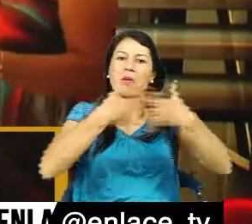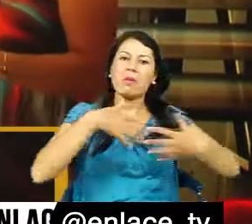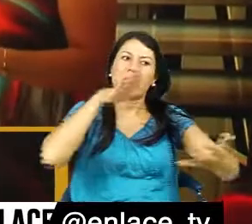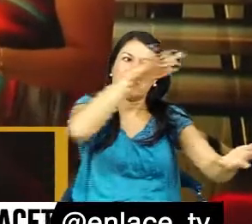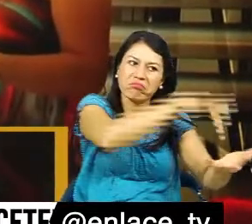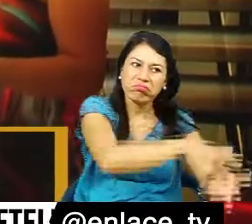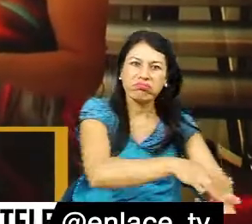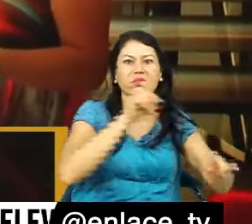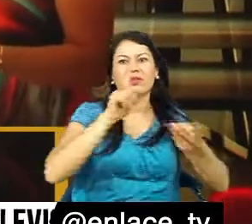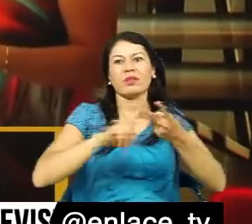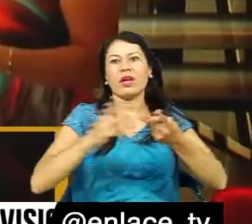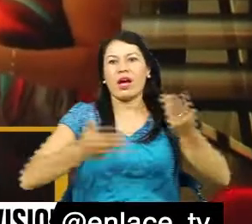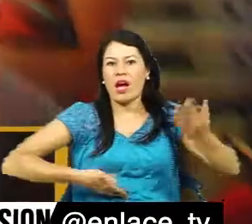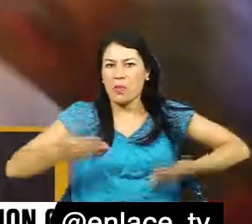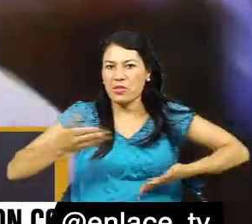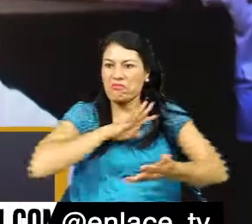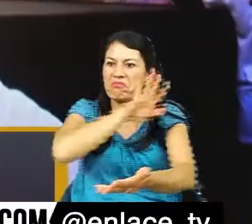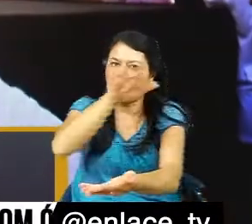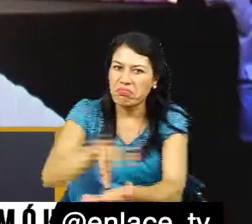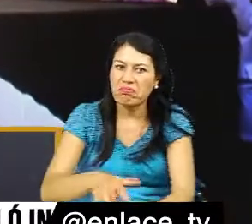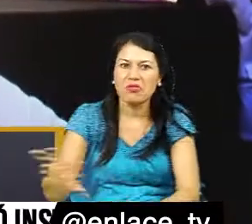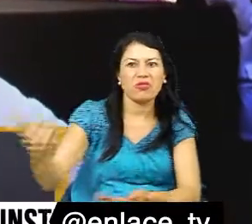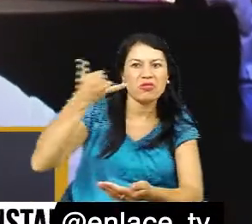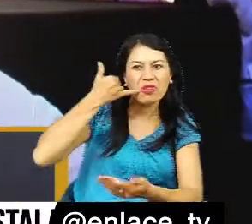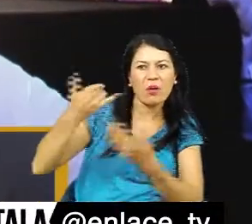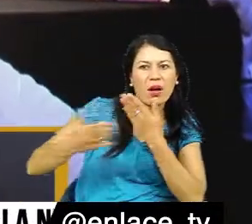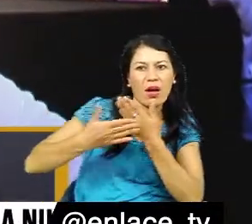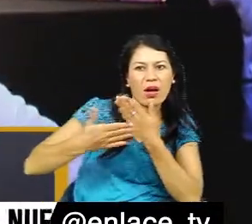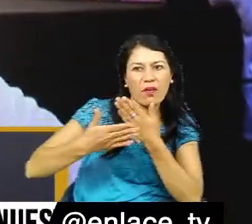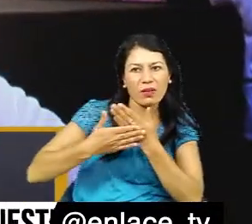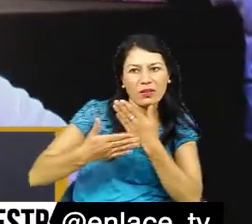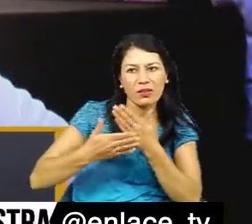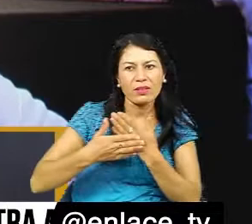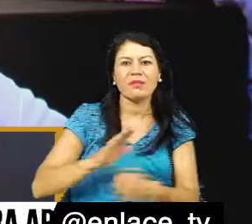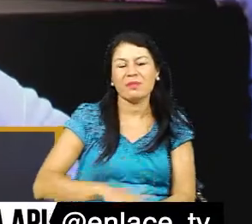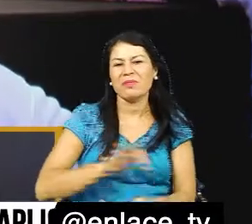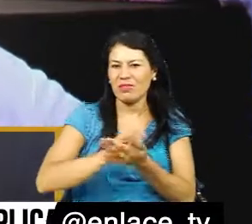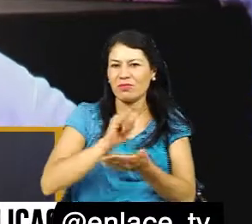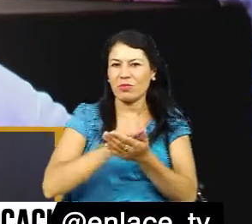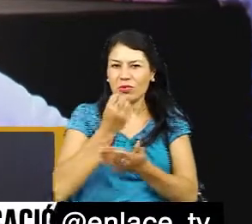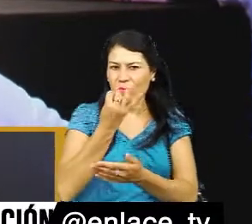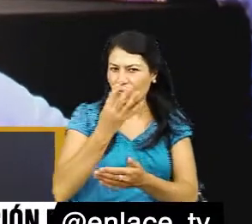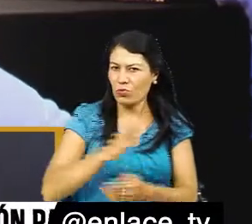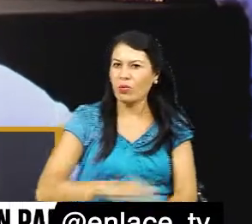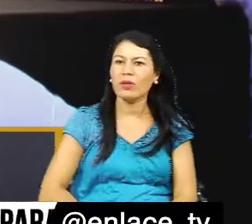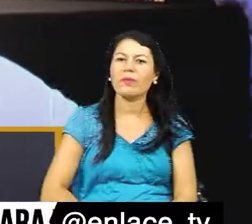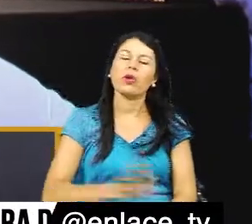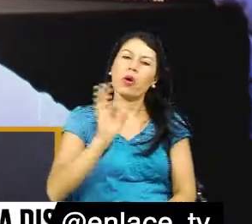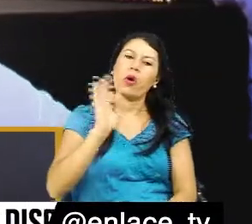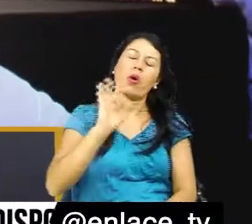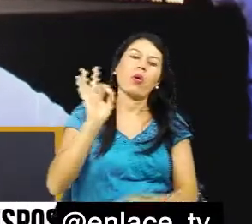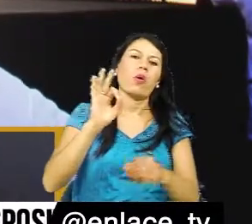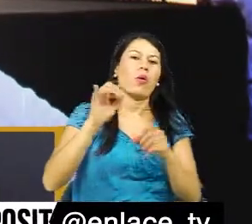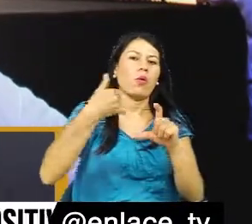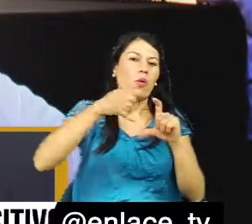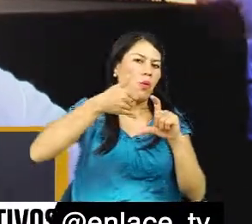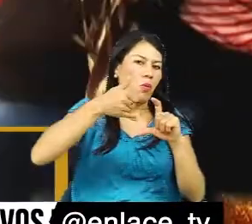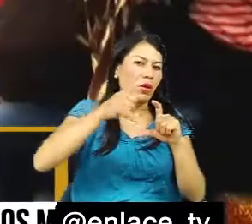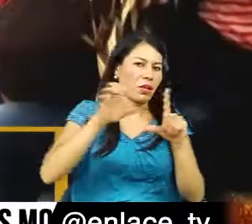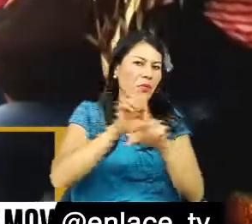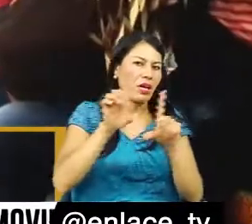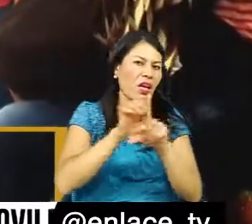barrios, solamente que nos llamen, ya saben la línea de participación 620-2412 o si no 622-8095 o el WhatsApp de Enlace Televisión que ustedes ya lo